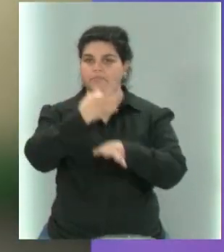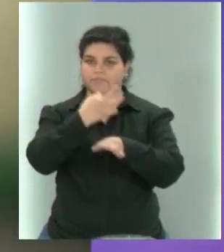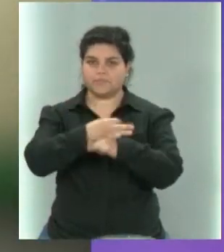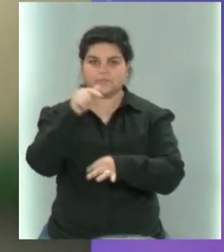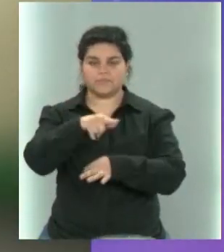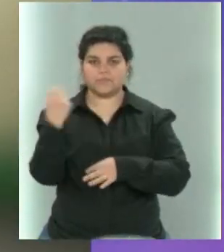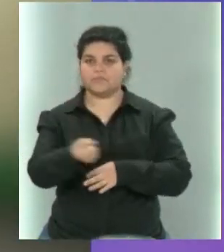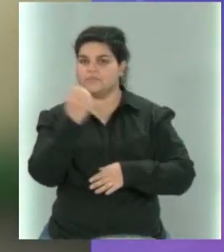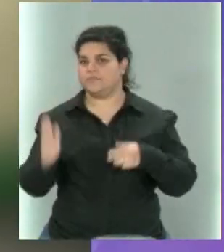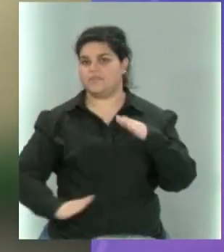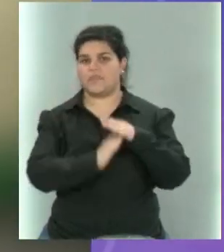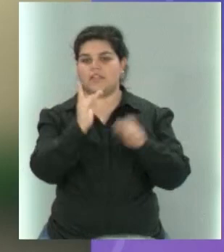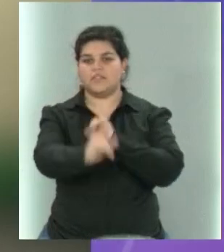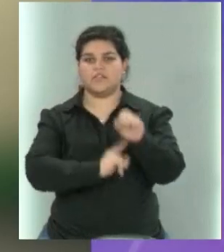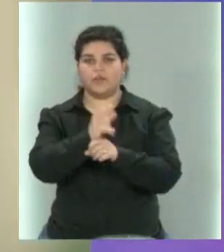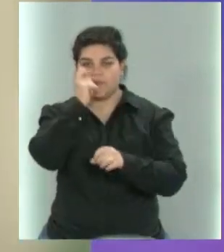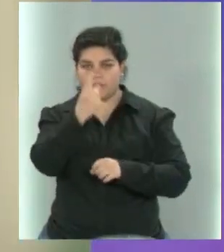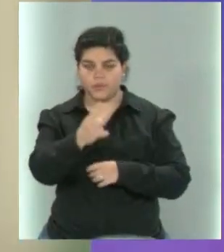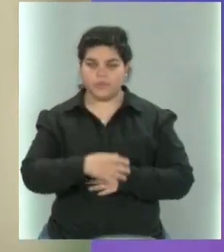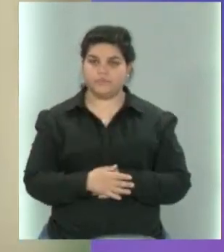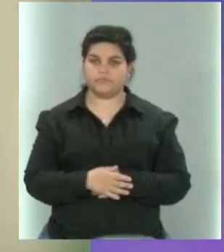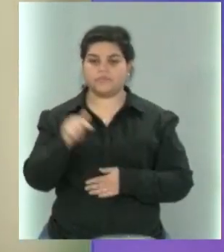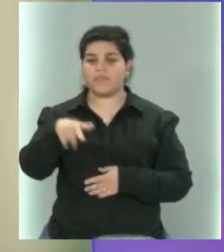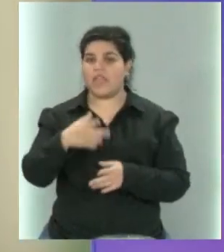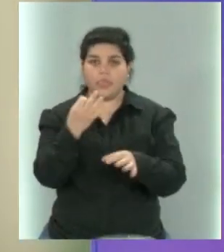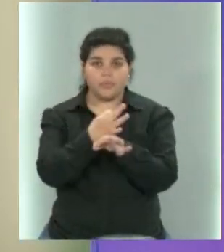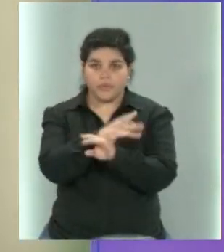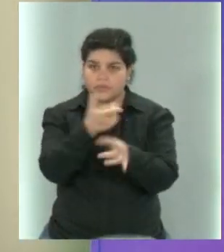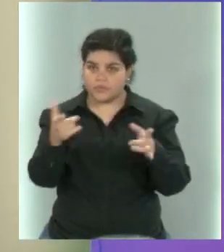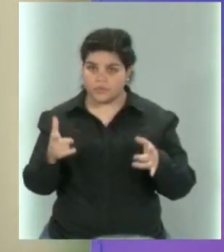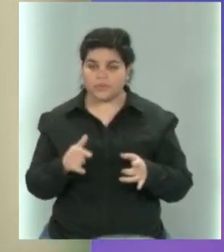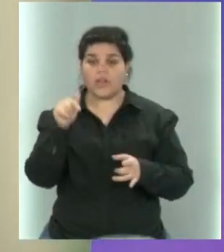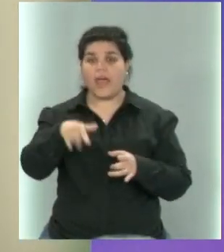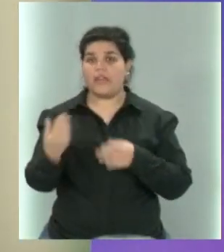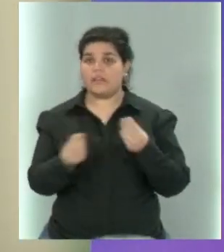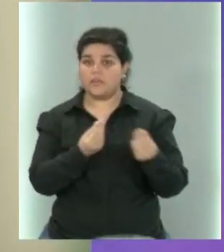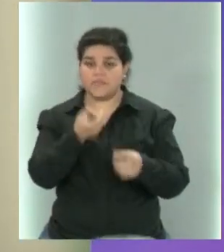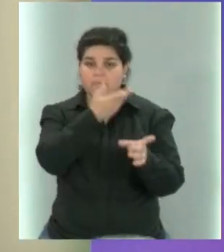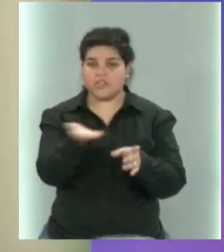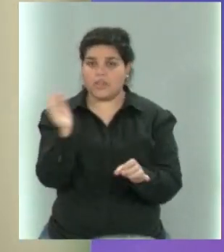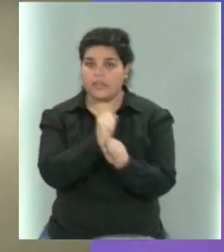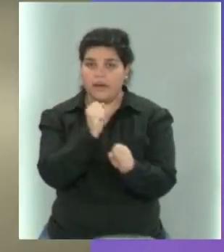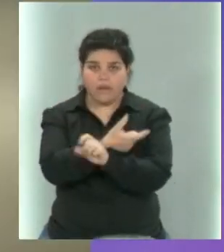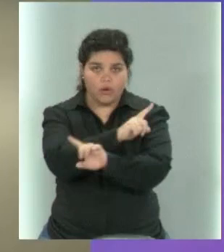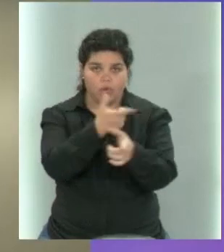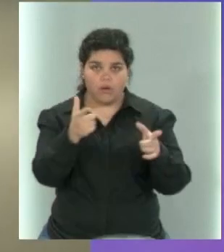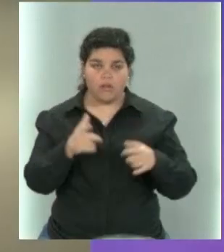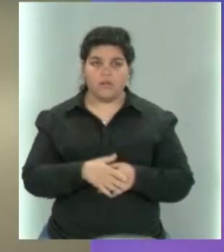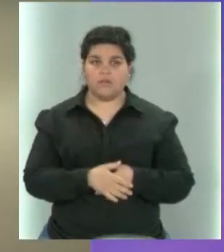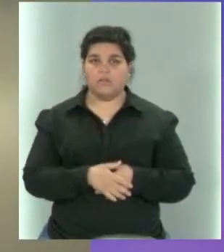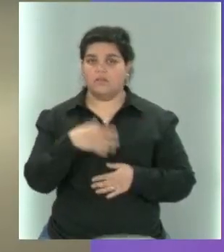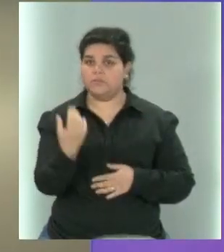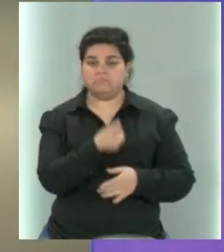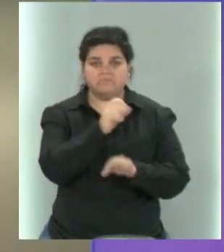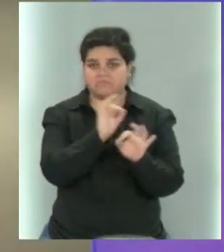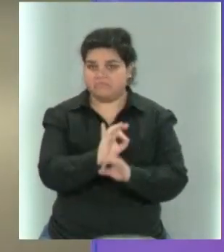del siglo XXI. Sin educación, la gente no puede conseguir trabajo, se está condenado a